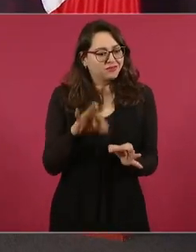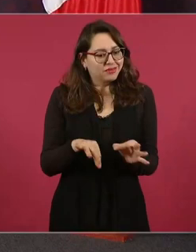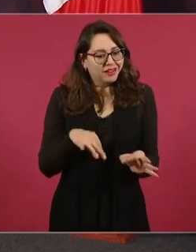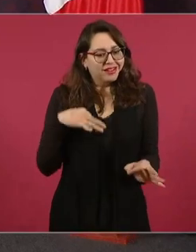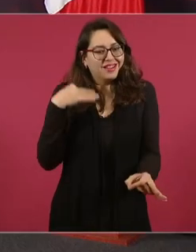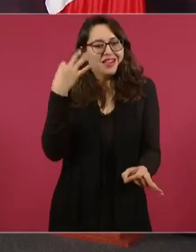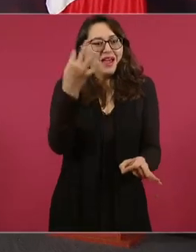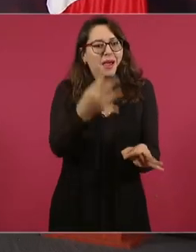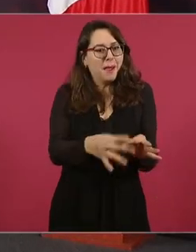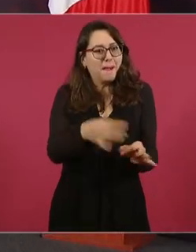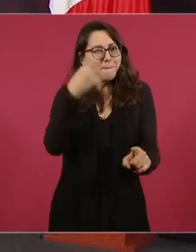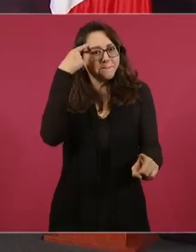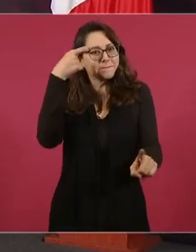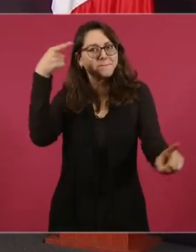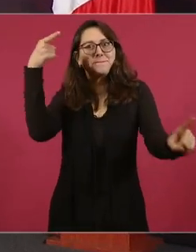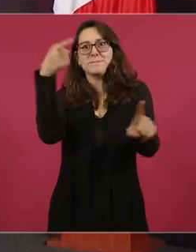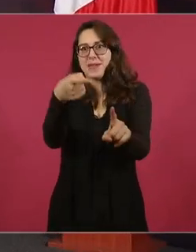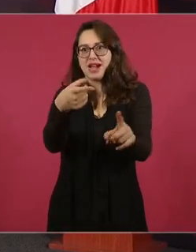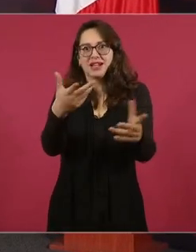porque